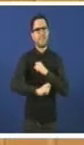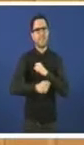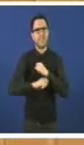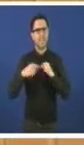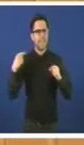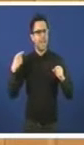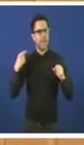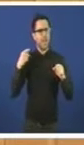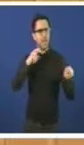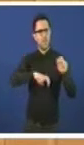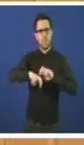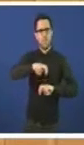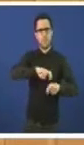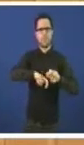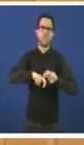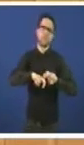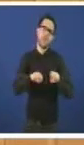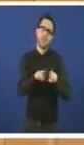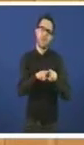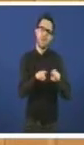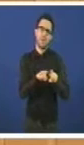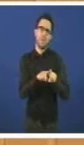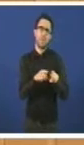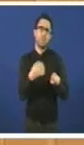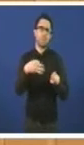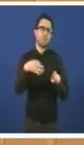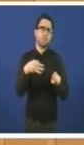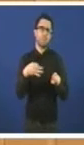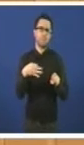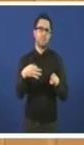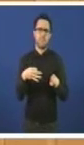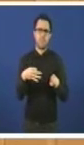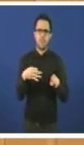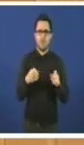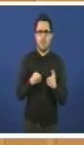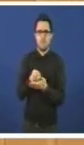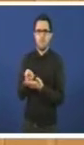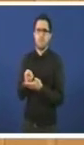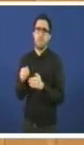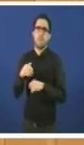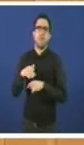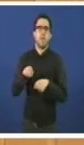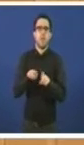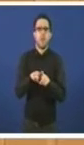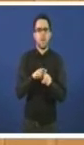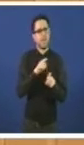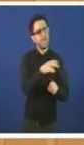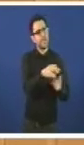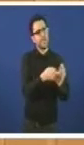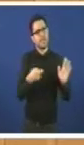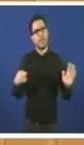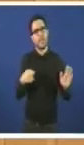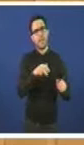imponer o que ustedes no acaban de quitar de encima la intención de borrar o castelán la administración pública galega